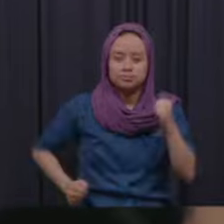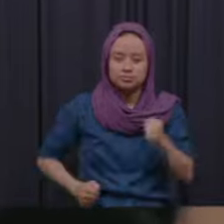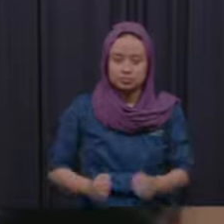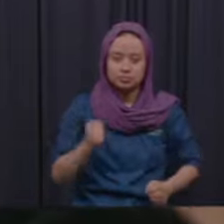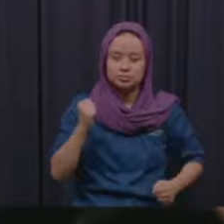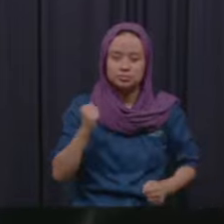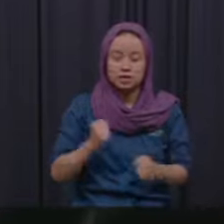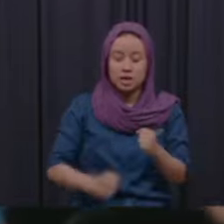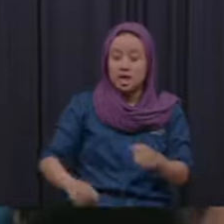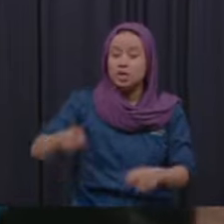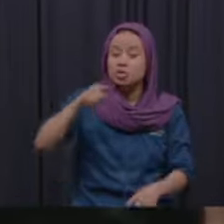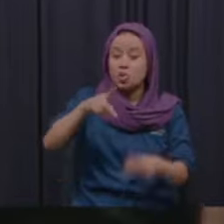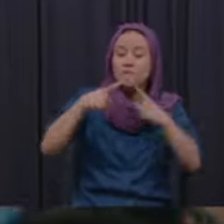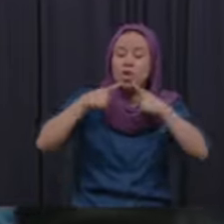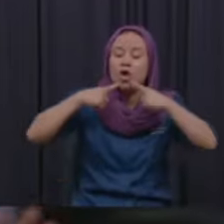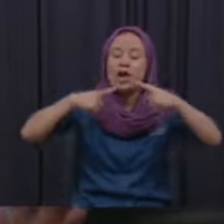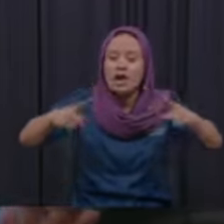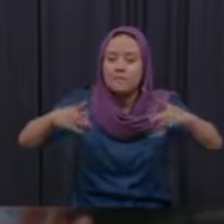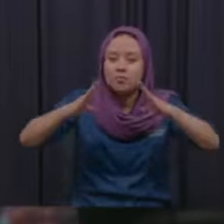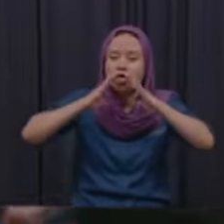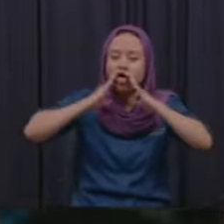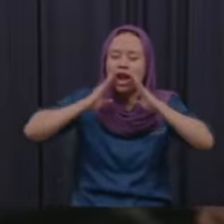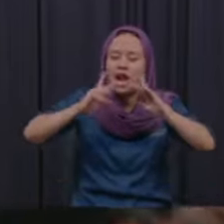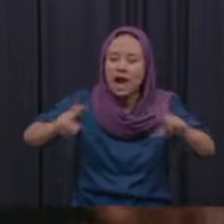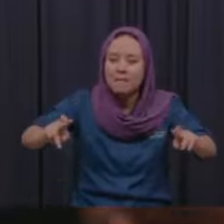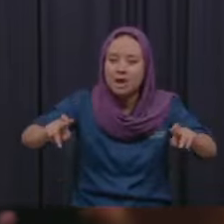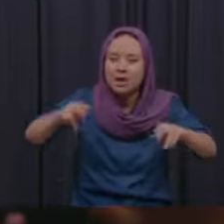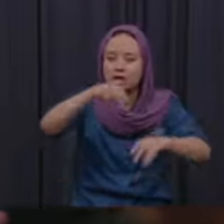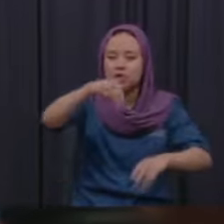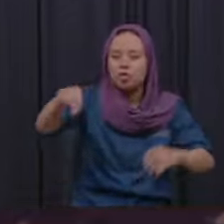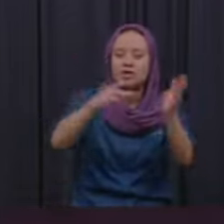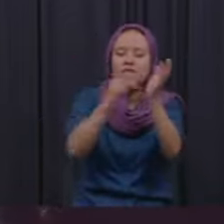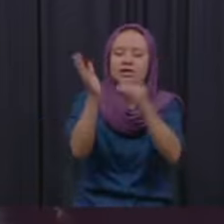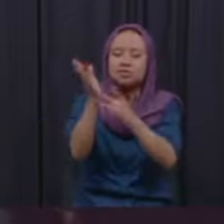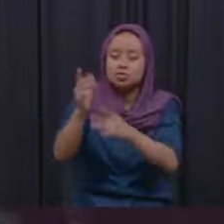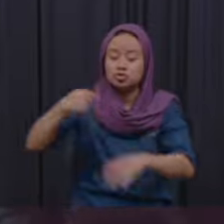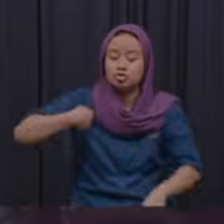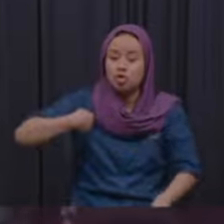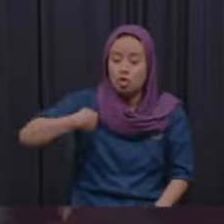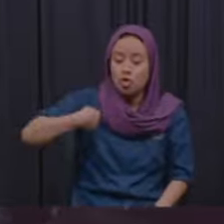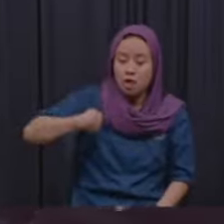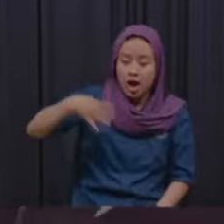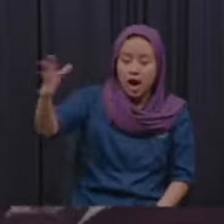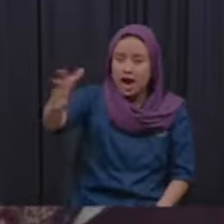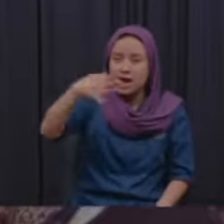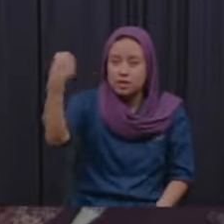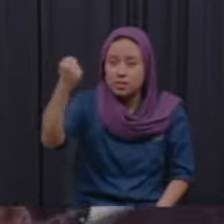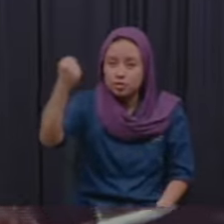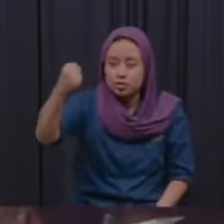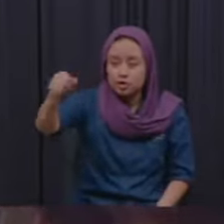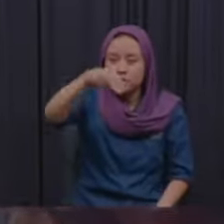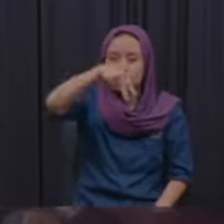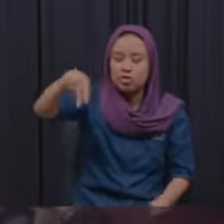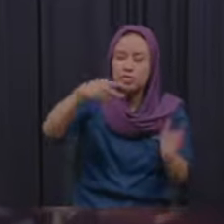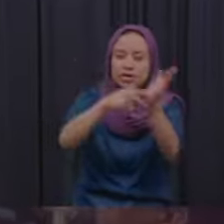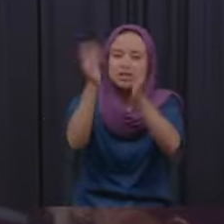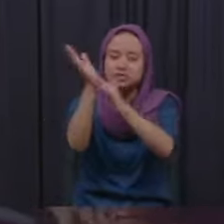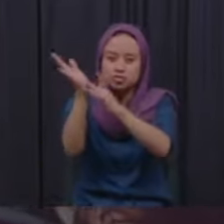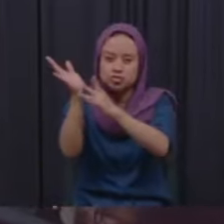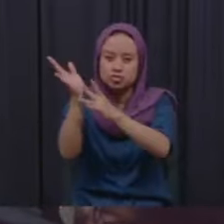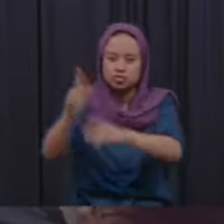empieza a proclamar en el nombre de Jesús. Yo tomo posesión de lo que Dios me entregó. En el nombre de Jesús